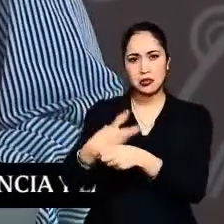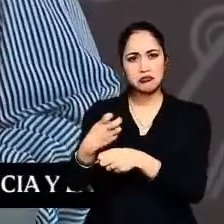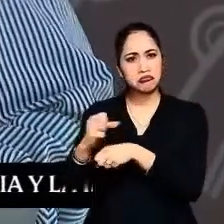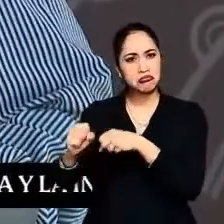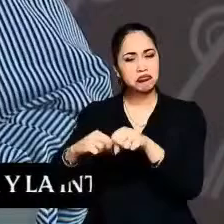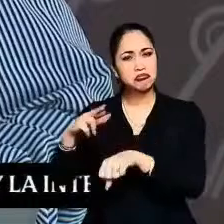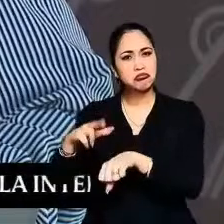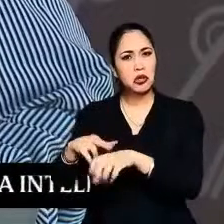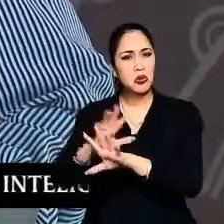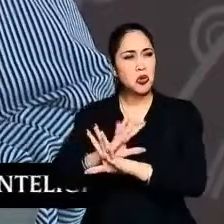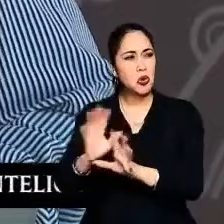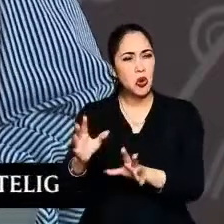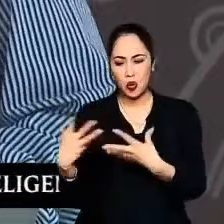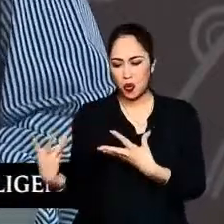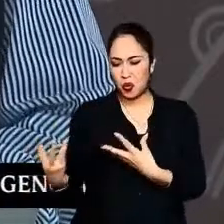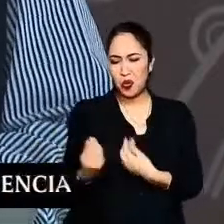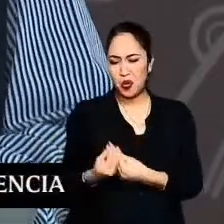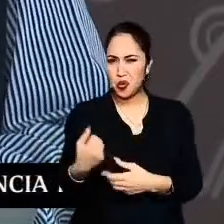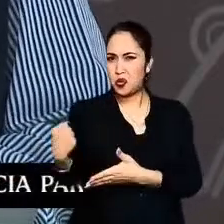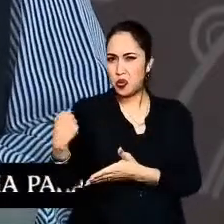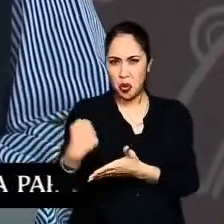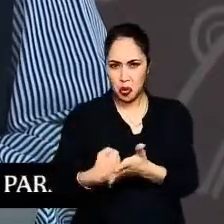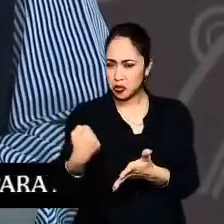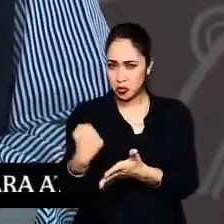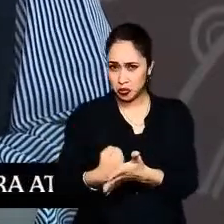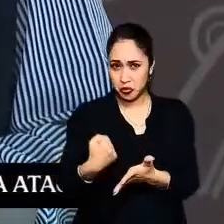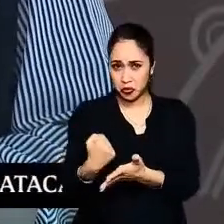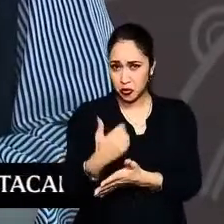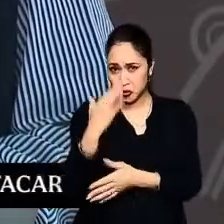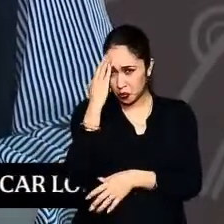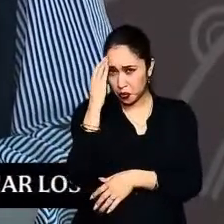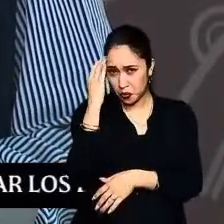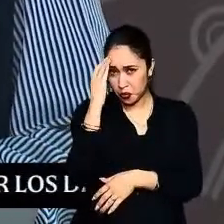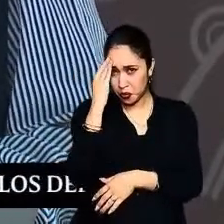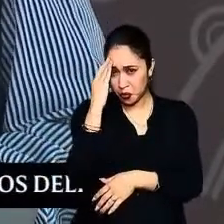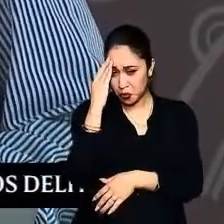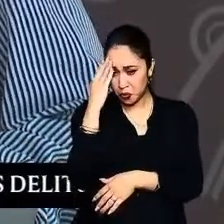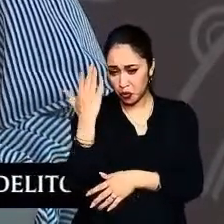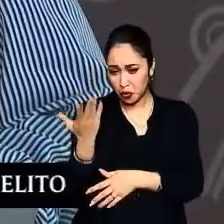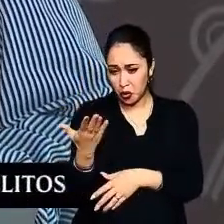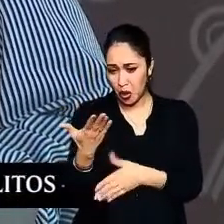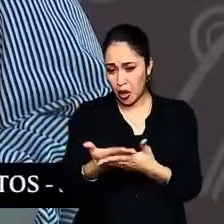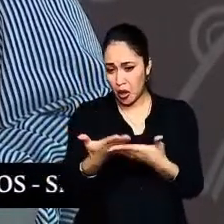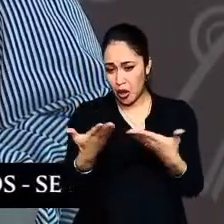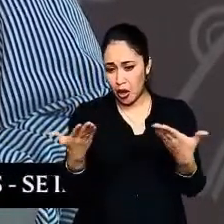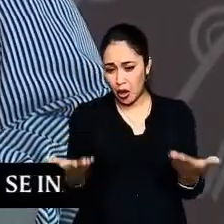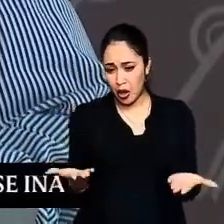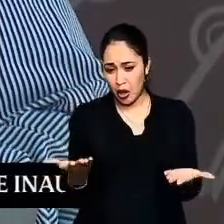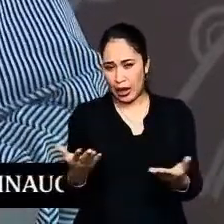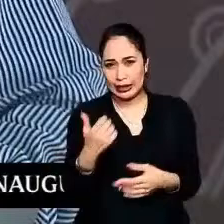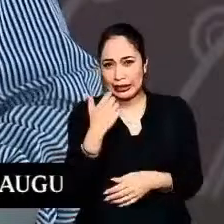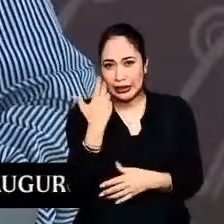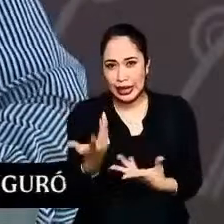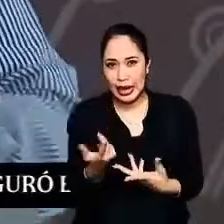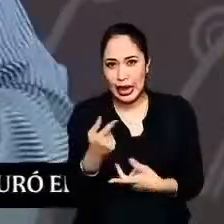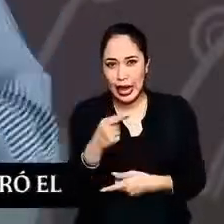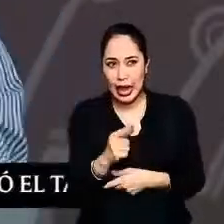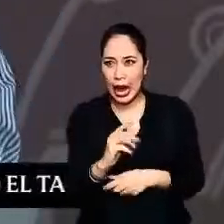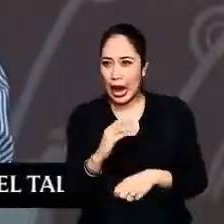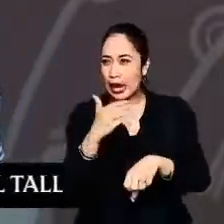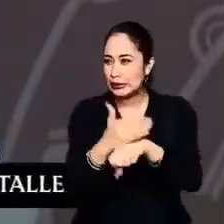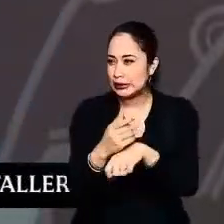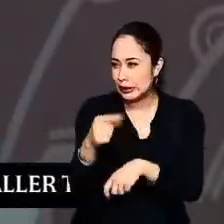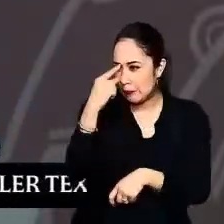mucho tiempo, de lucha. Entonces, que no quieran castigar a aquellos que tenemos vínculos de lucha. Si nosotros no llegamos